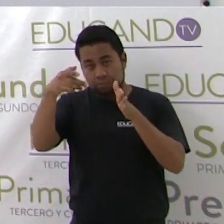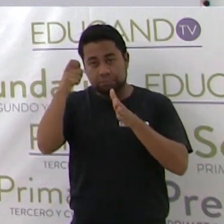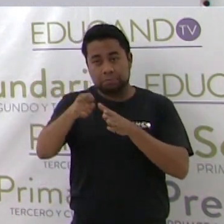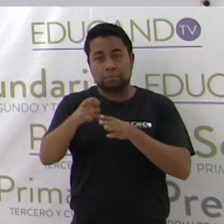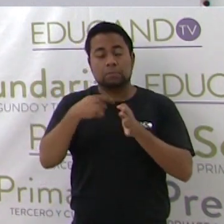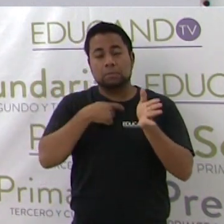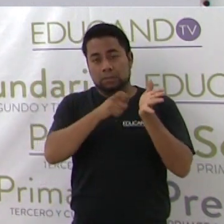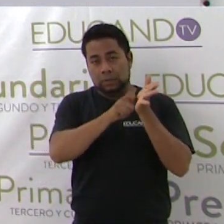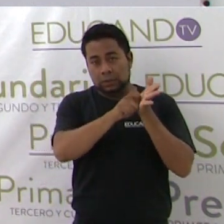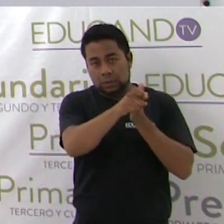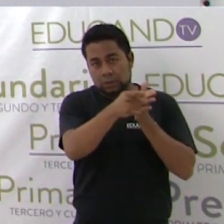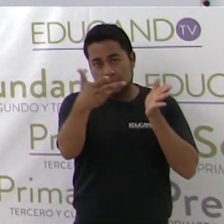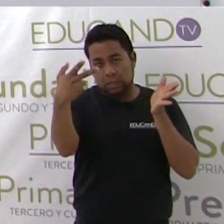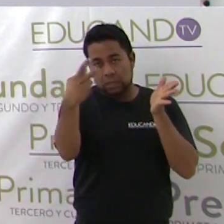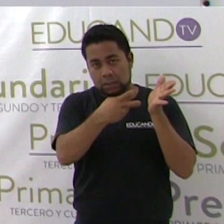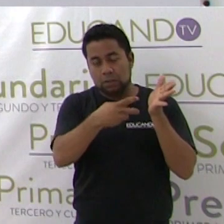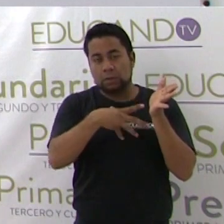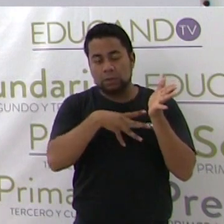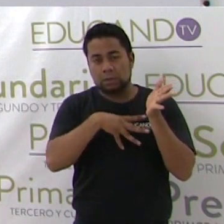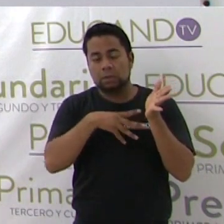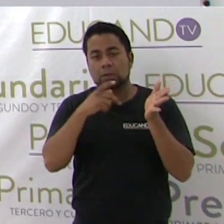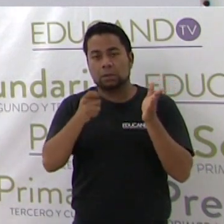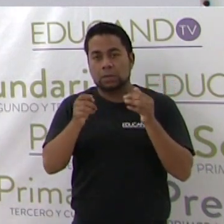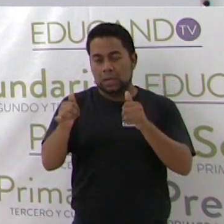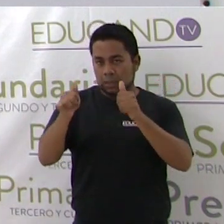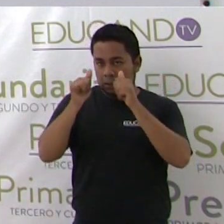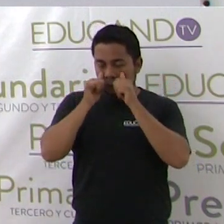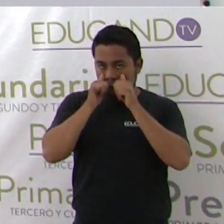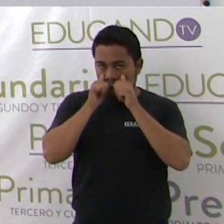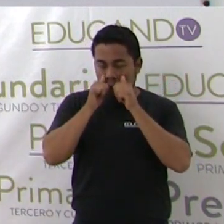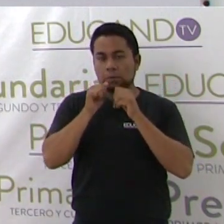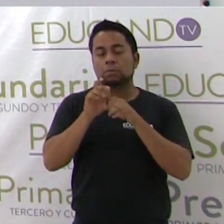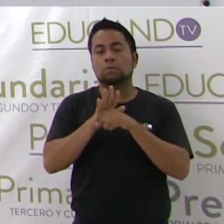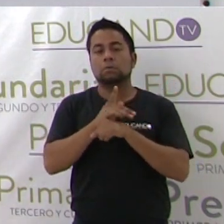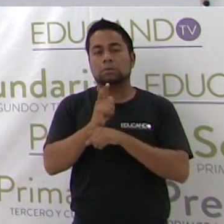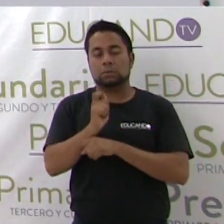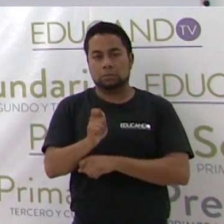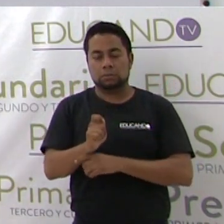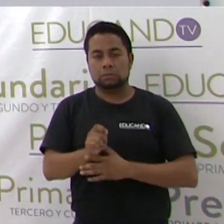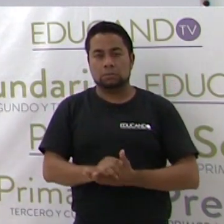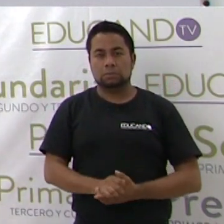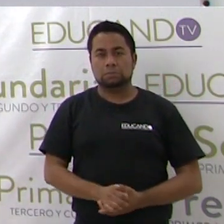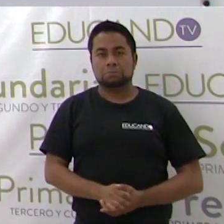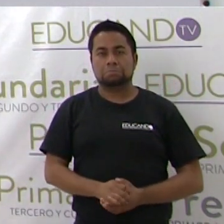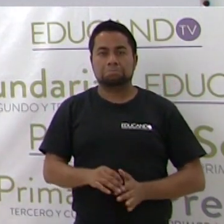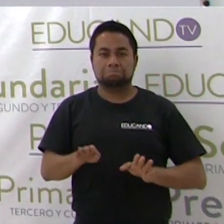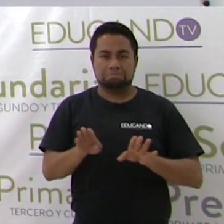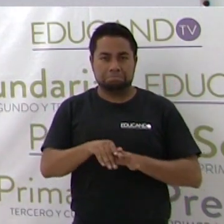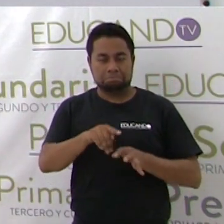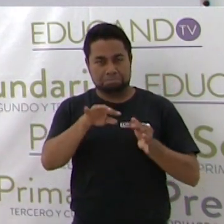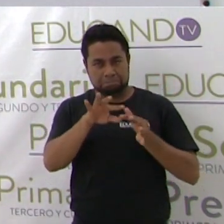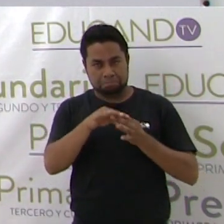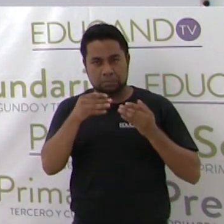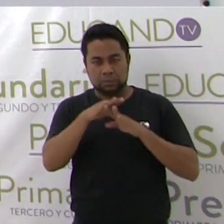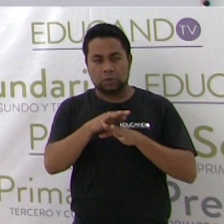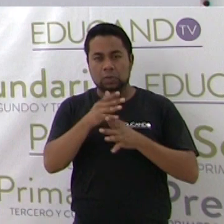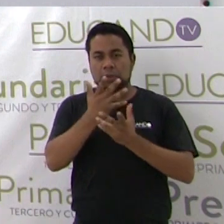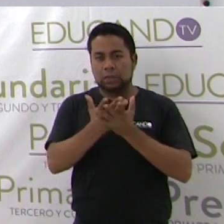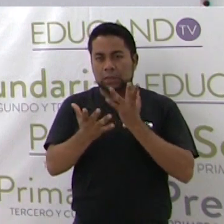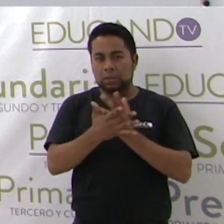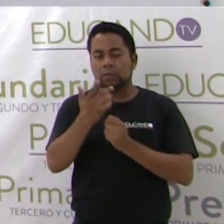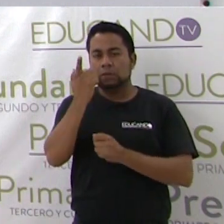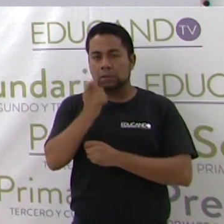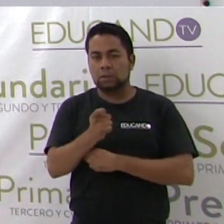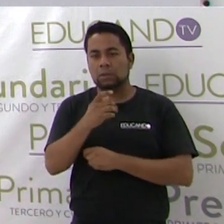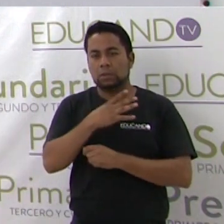esto que tenemos acá, mucha atención, porque estamos hablando de la acción